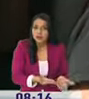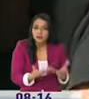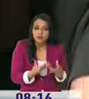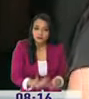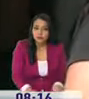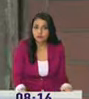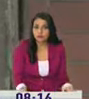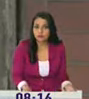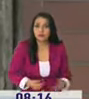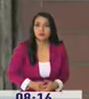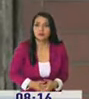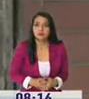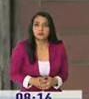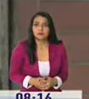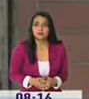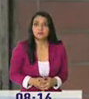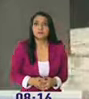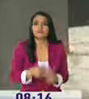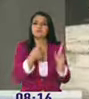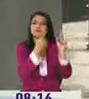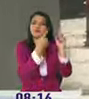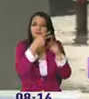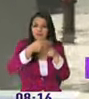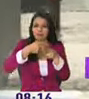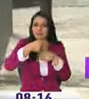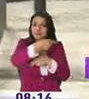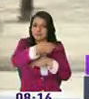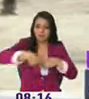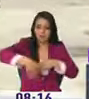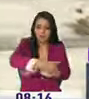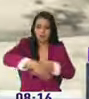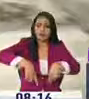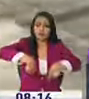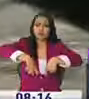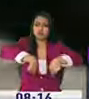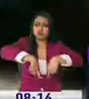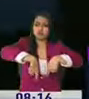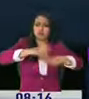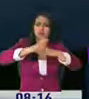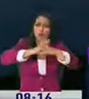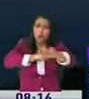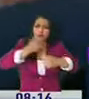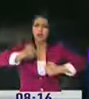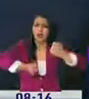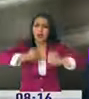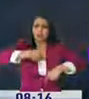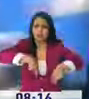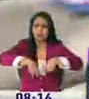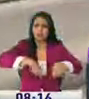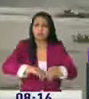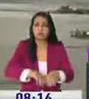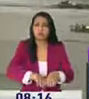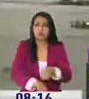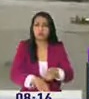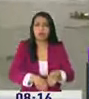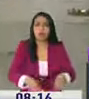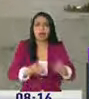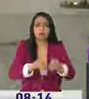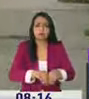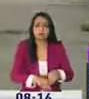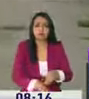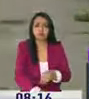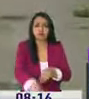esto. Por esta calle, la Tegucigalpa, pasan a diario miles de vehículos pesados, lo que provoca que la fuga se haga más grande. Seguramente